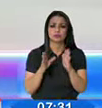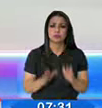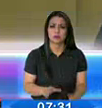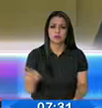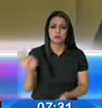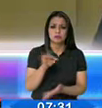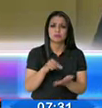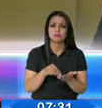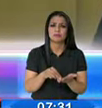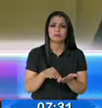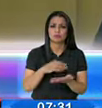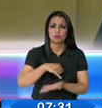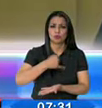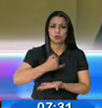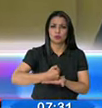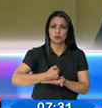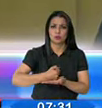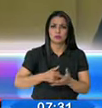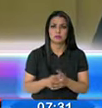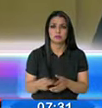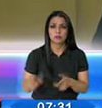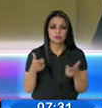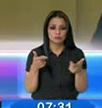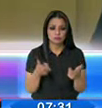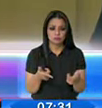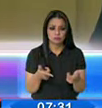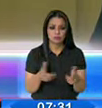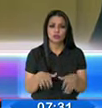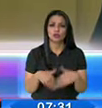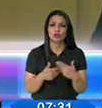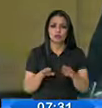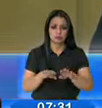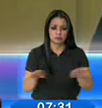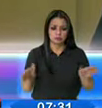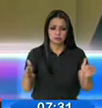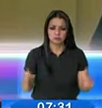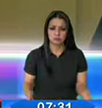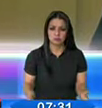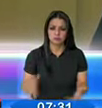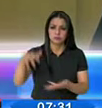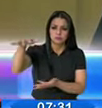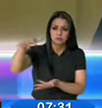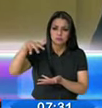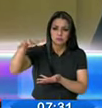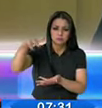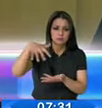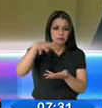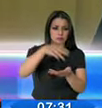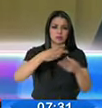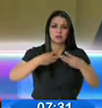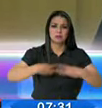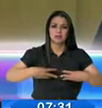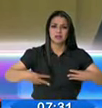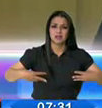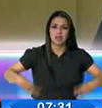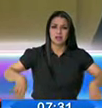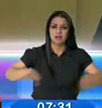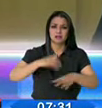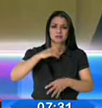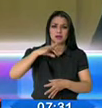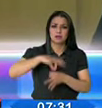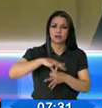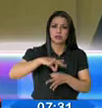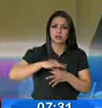elegidos. ¿Qué van a hacer ellos los que den fe de cómo se instala, de que hayan llegado absolutamente todos los elementos de ese